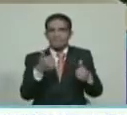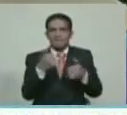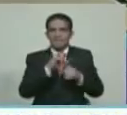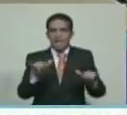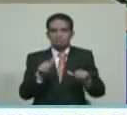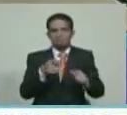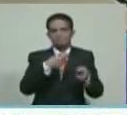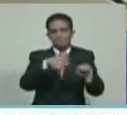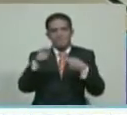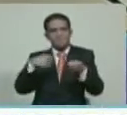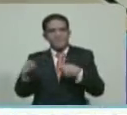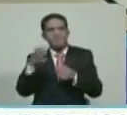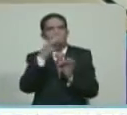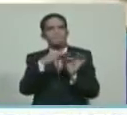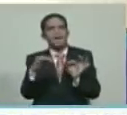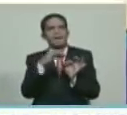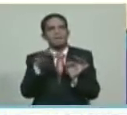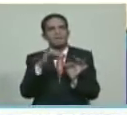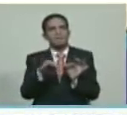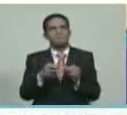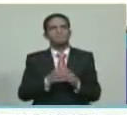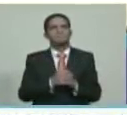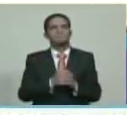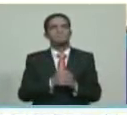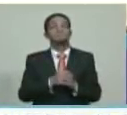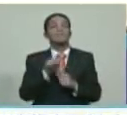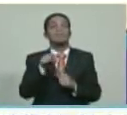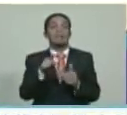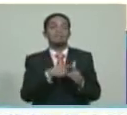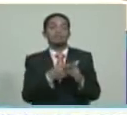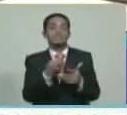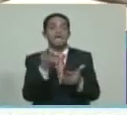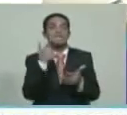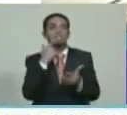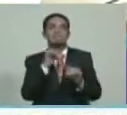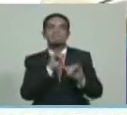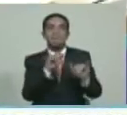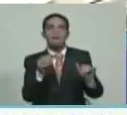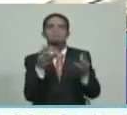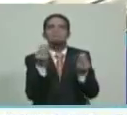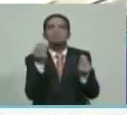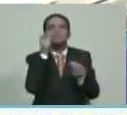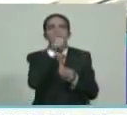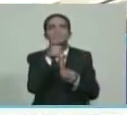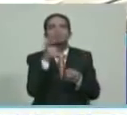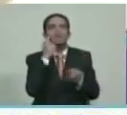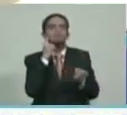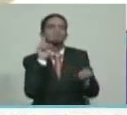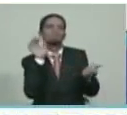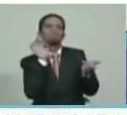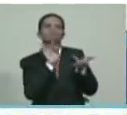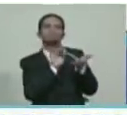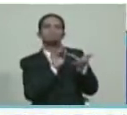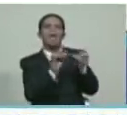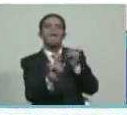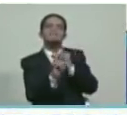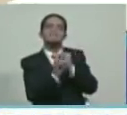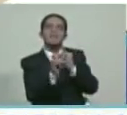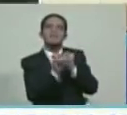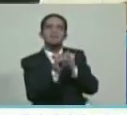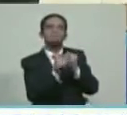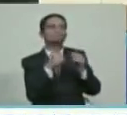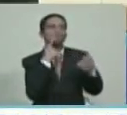se iniciaron las descargas de la aplicación móvil lo cual es